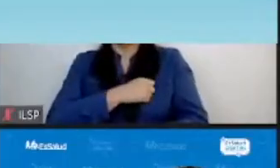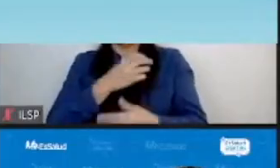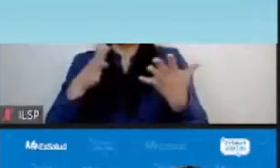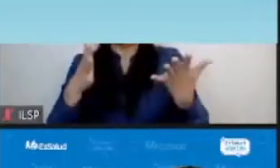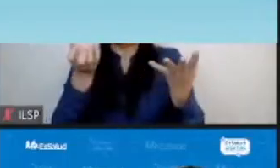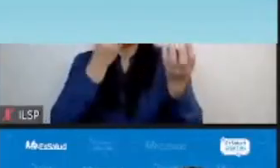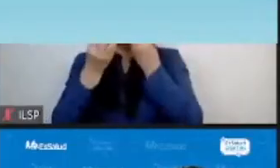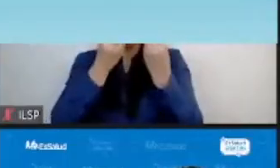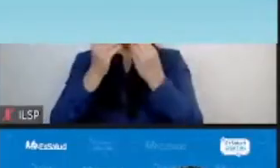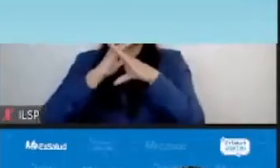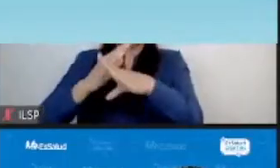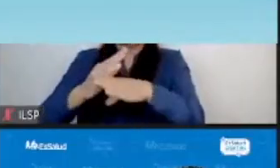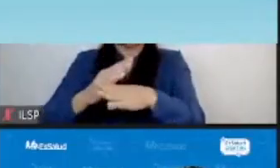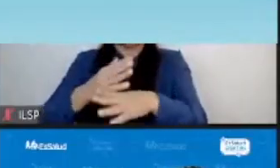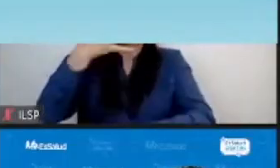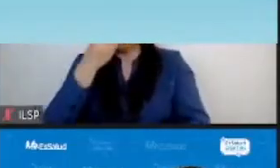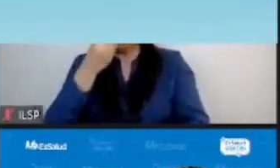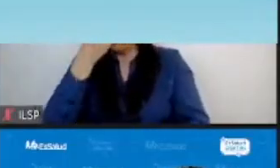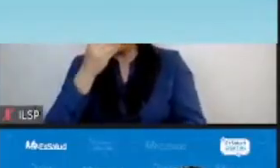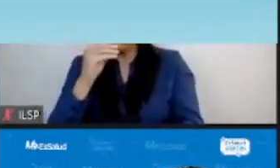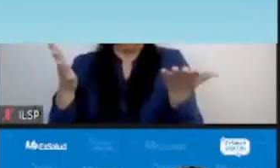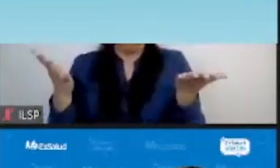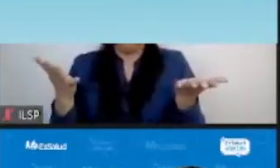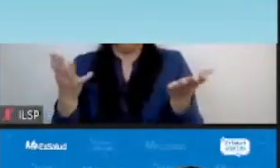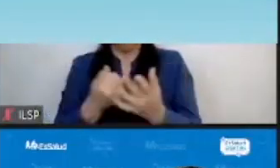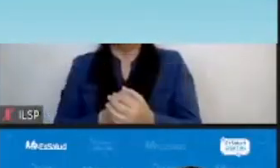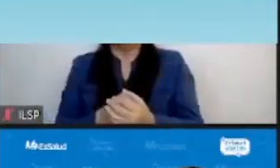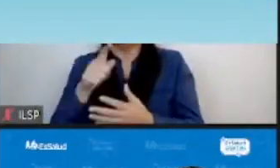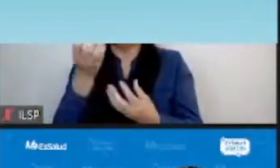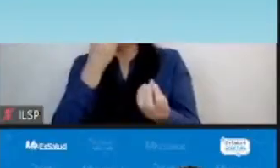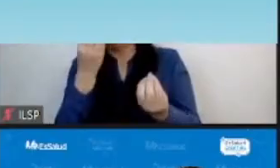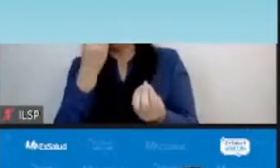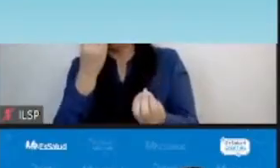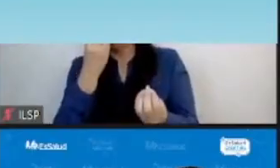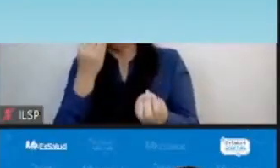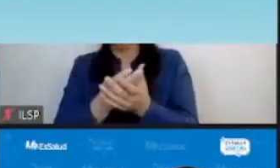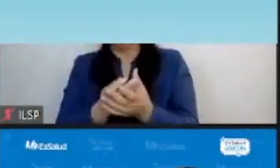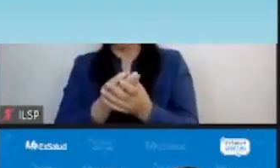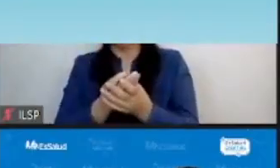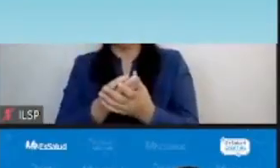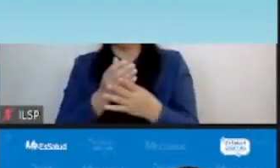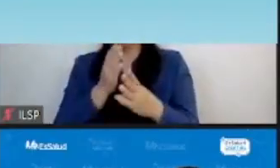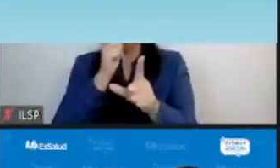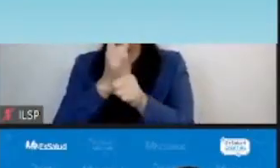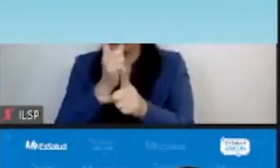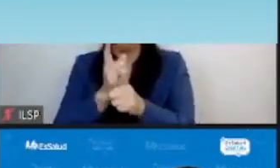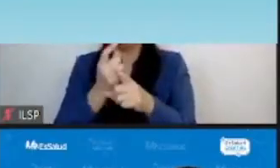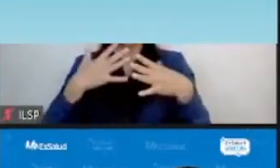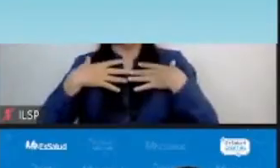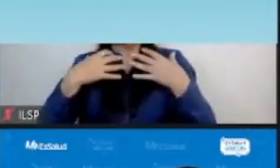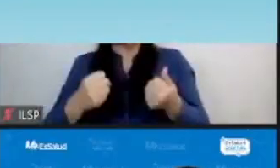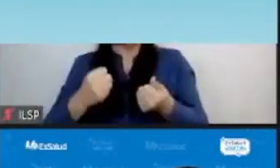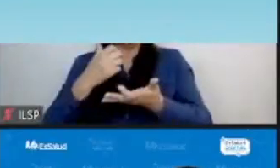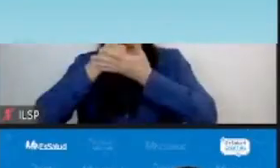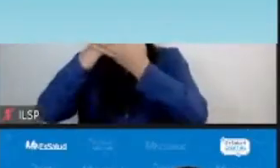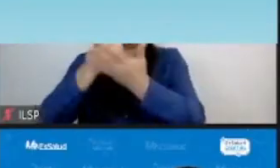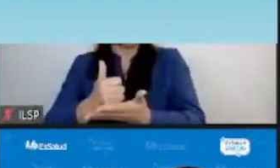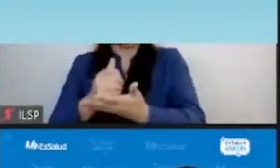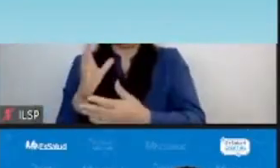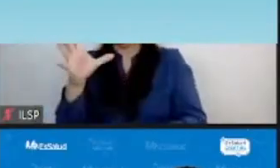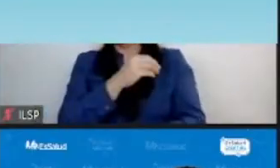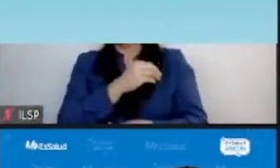que prevenga los resfriados. Una alimentación adecuada y sana va a ayudar en general a todo el